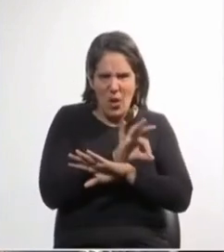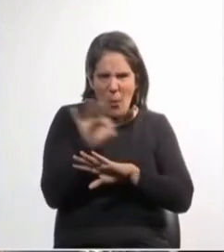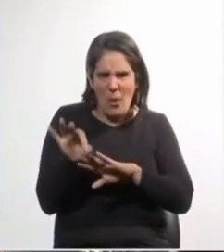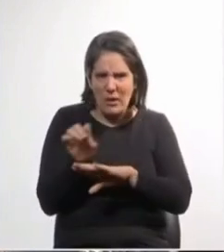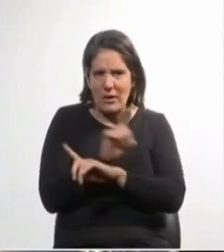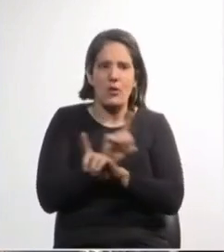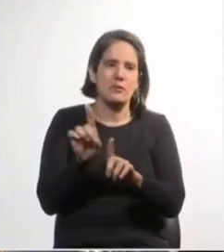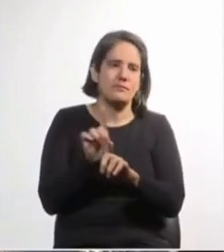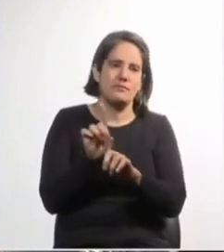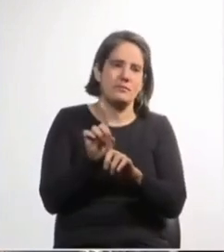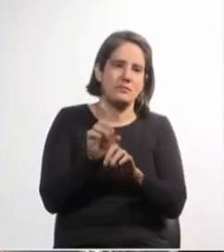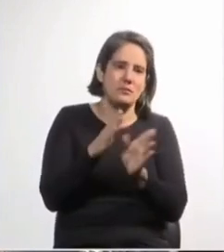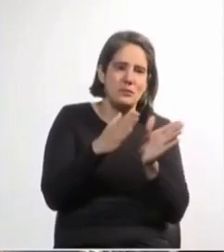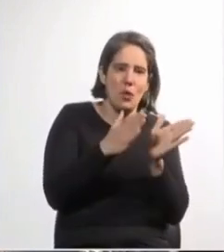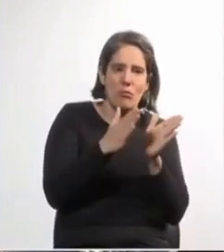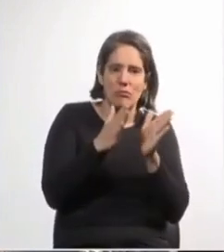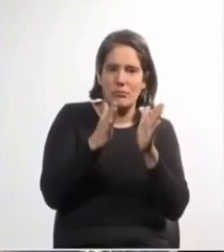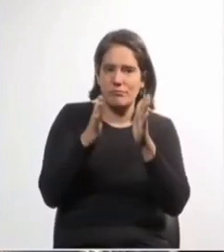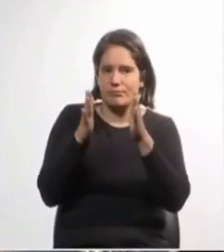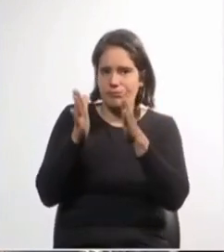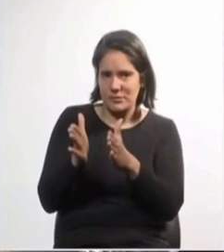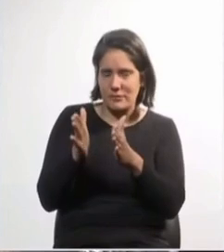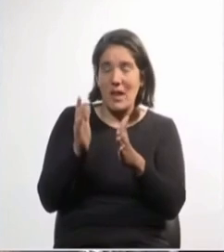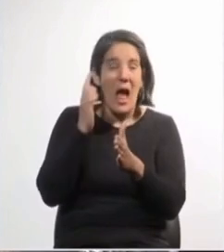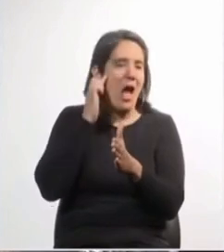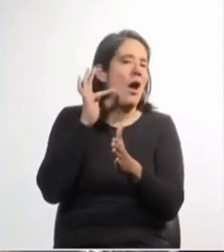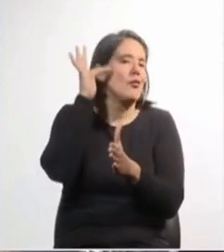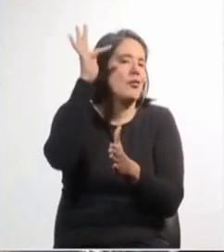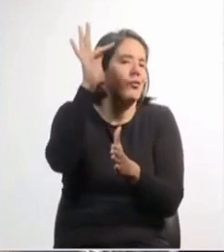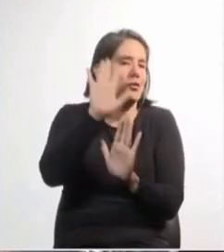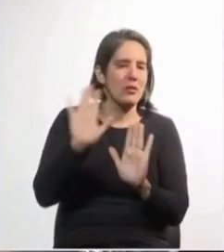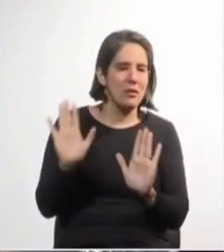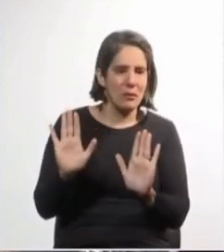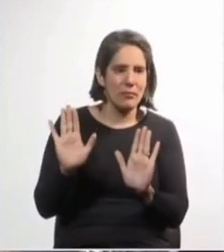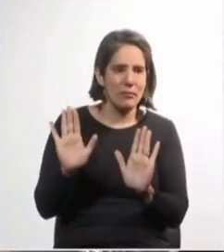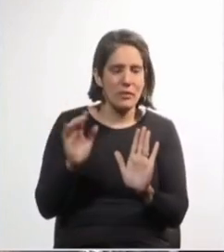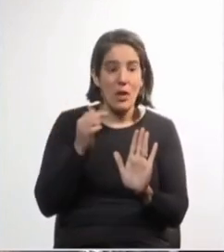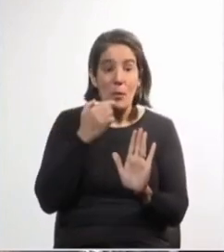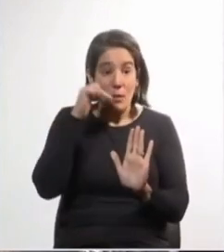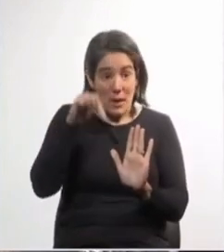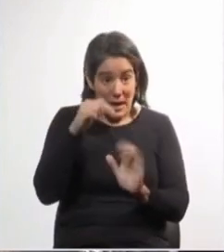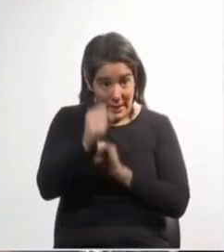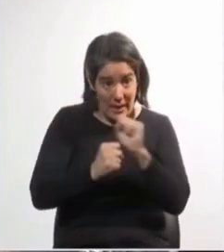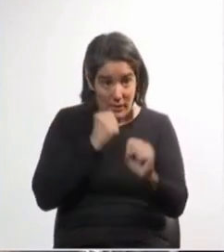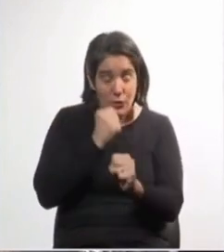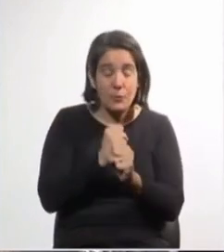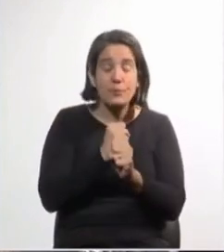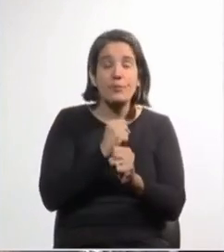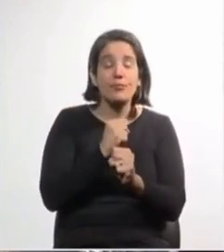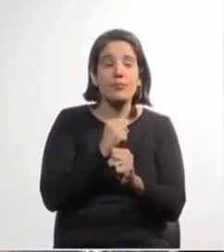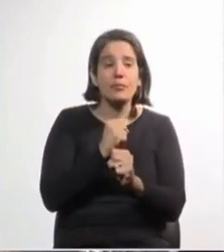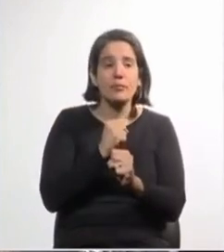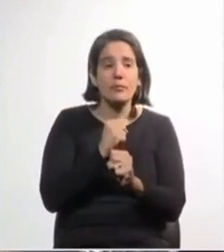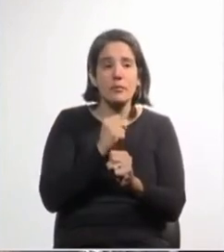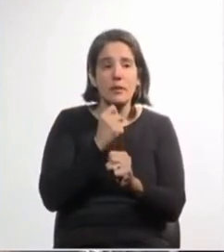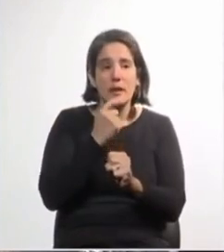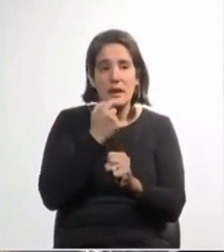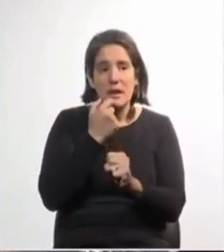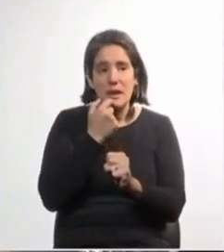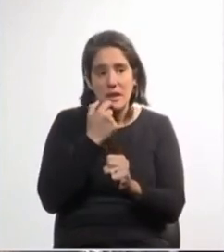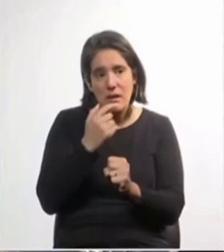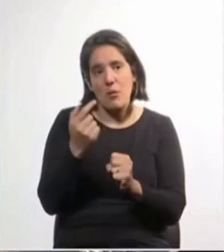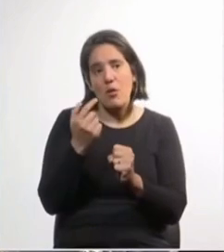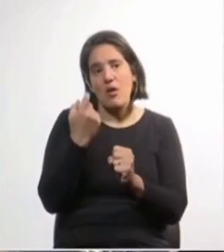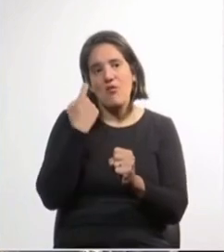Se corre el arco. Para el año 2023 se había previsto un déficit